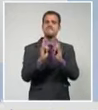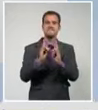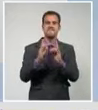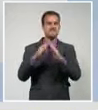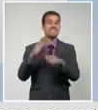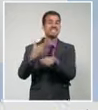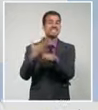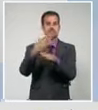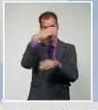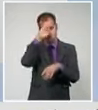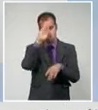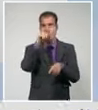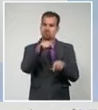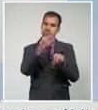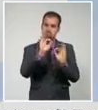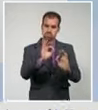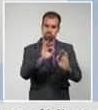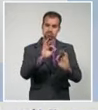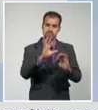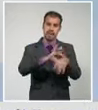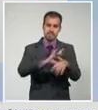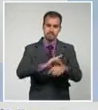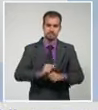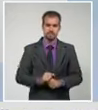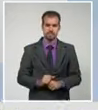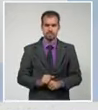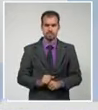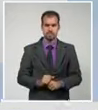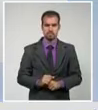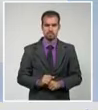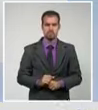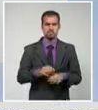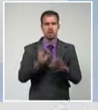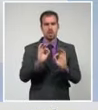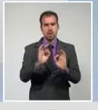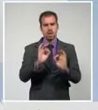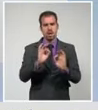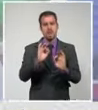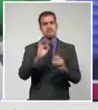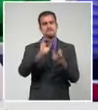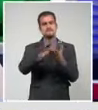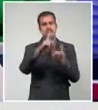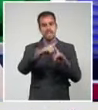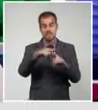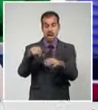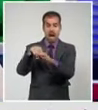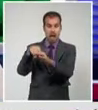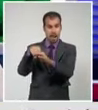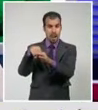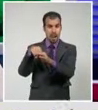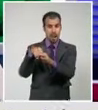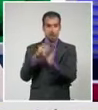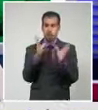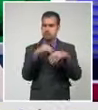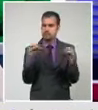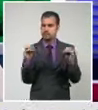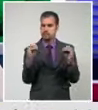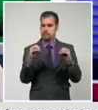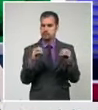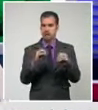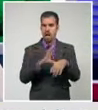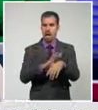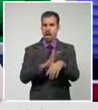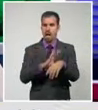el día solo Matanzas y el municipio especial Isla de la Juventud no reportaron casos